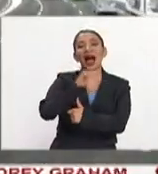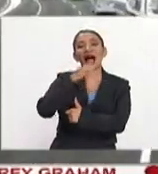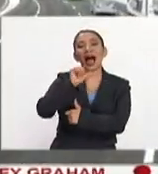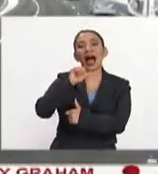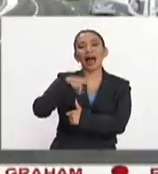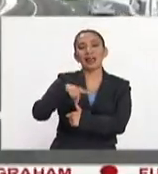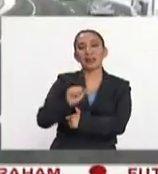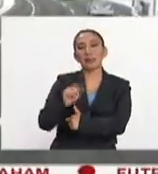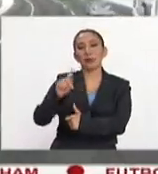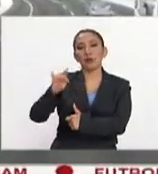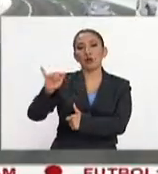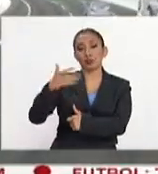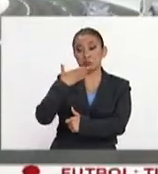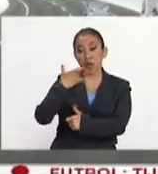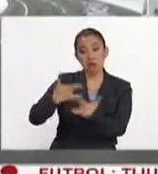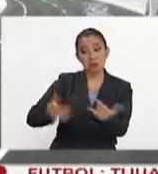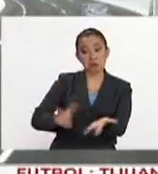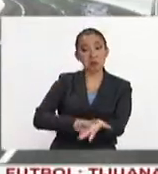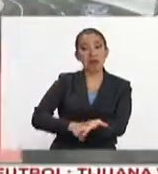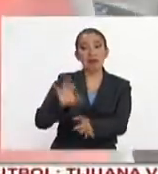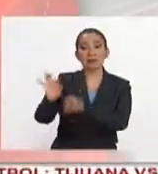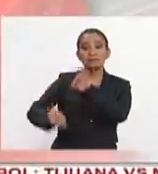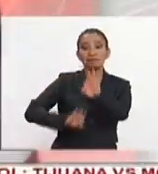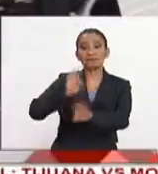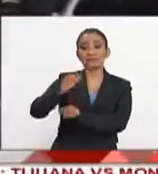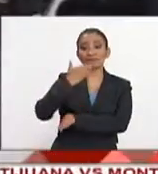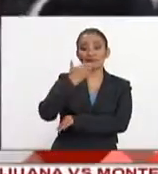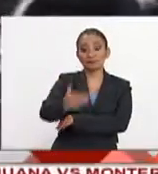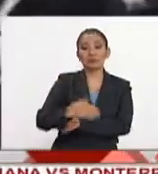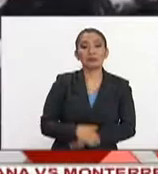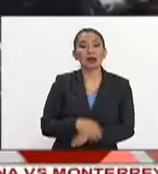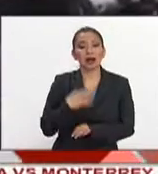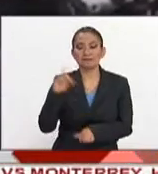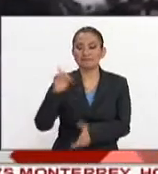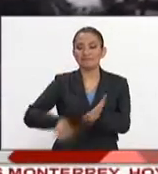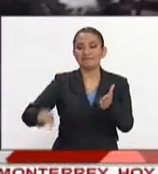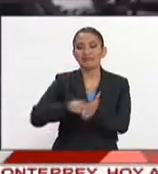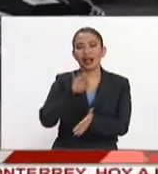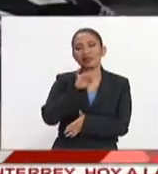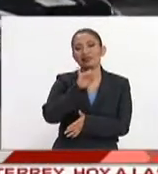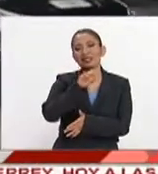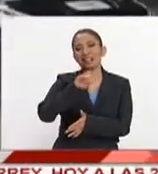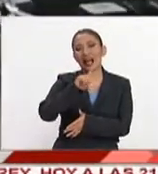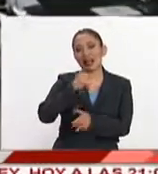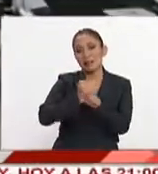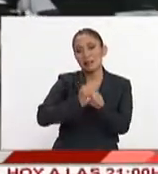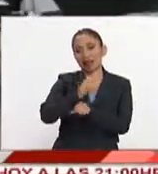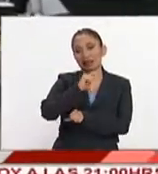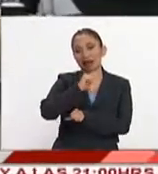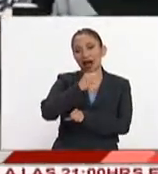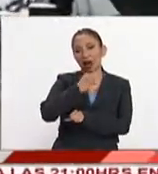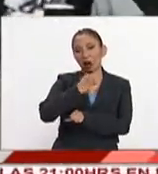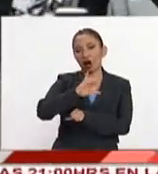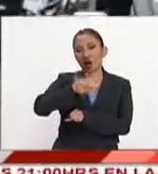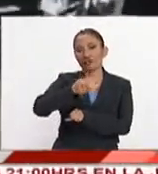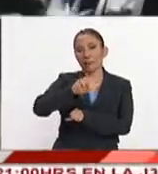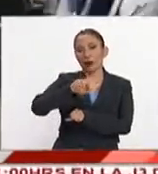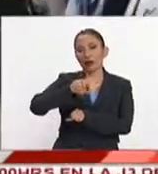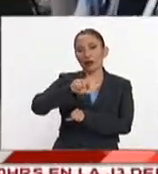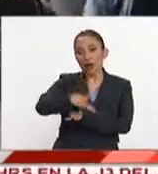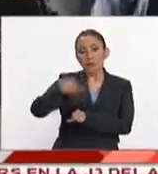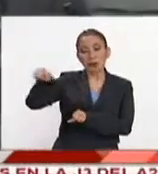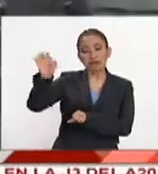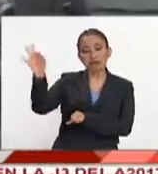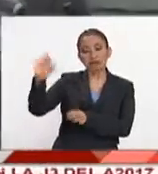Poor's en el rubro de bonos verdes. Fue destituido el fiscal de investigación de Tláhuac, José Manuel Everardo,